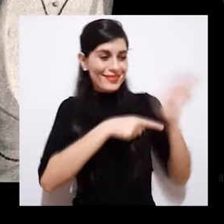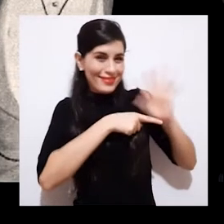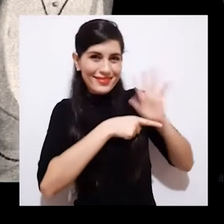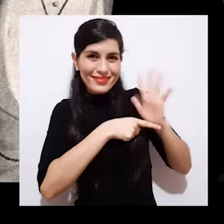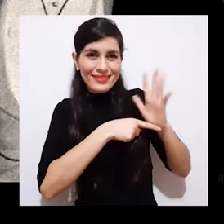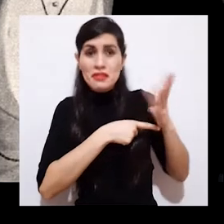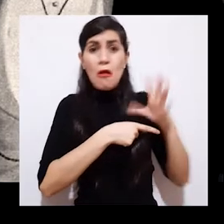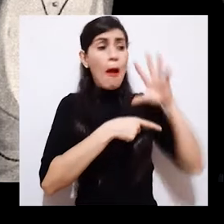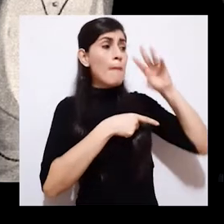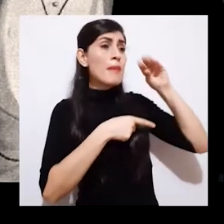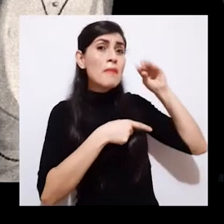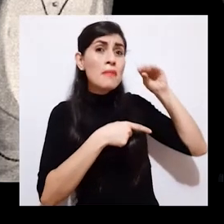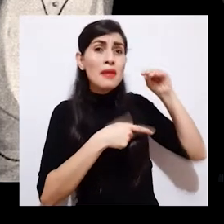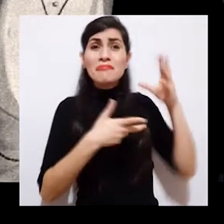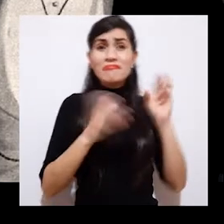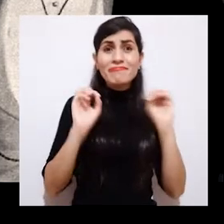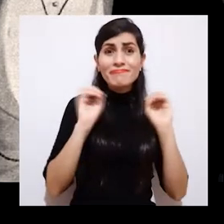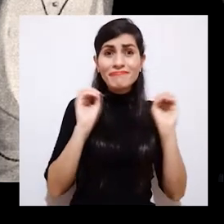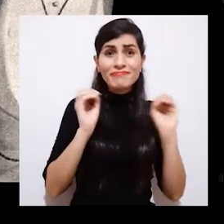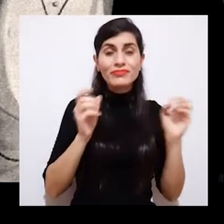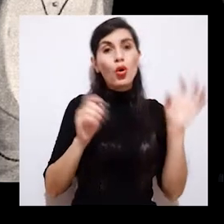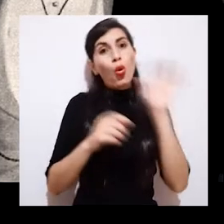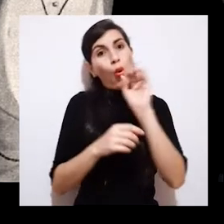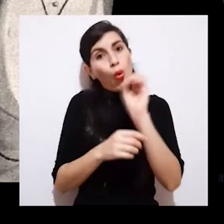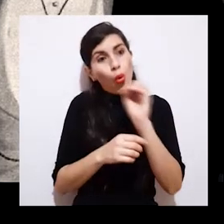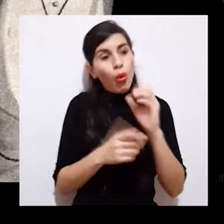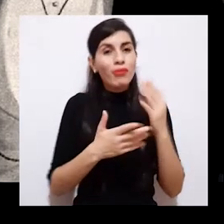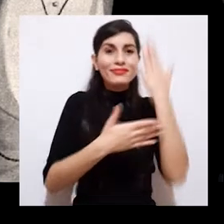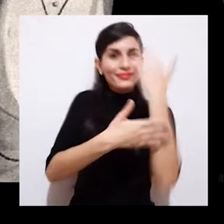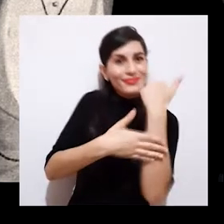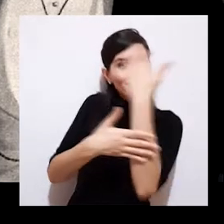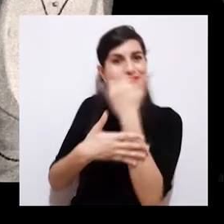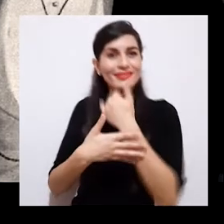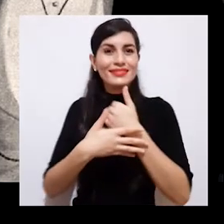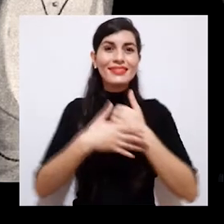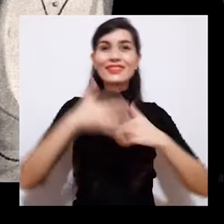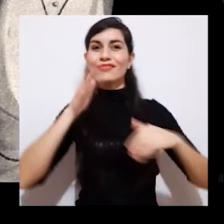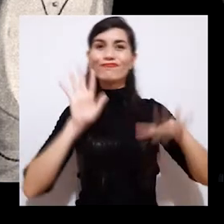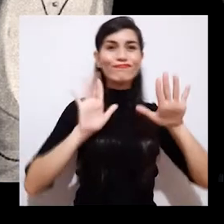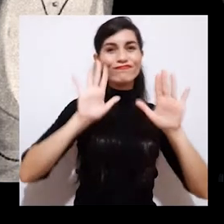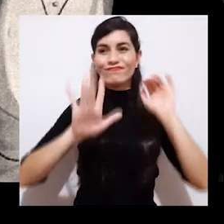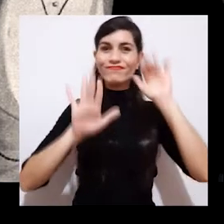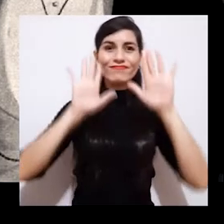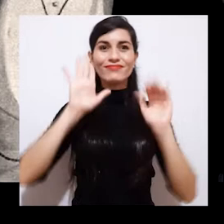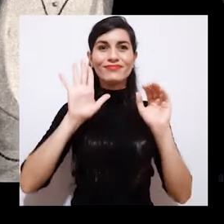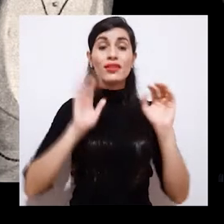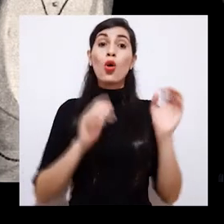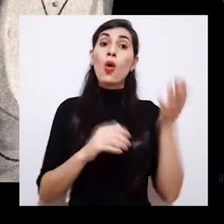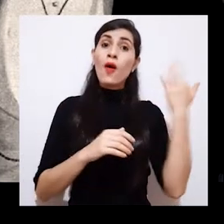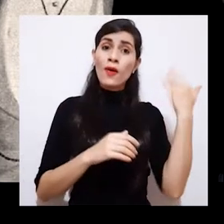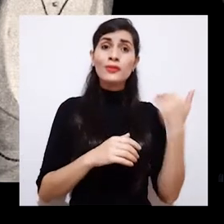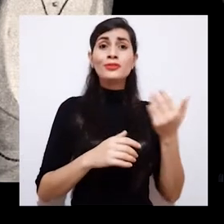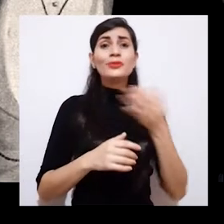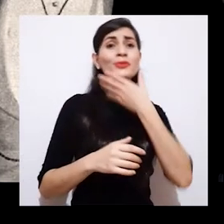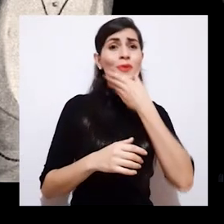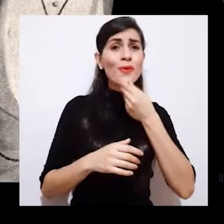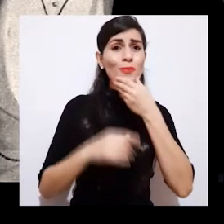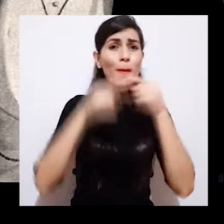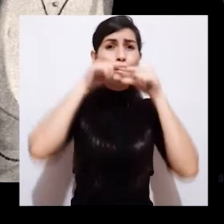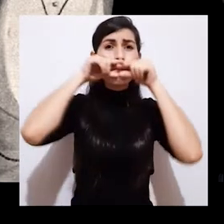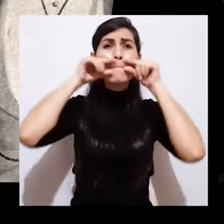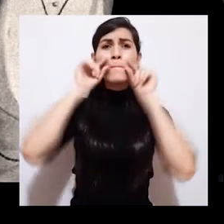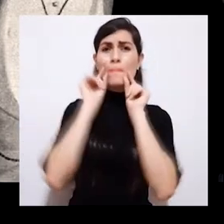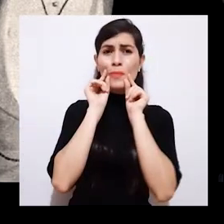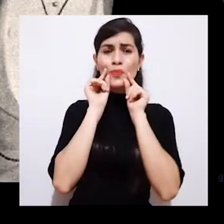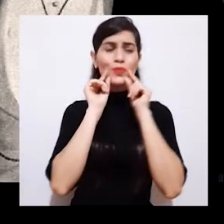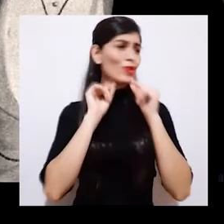por lo cual la caracterización jugaba un papel súper importante. Uno de los grandes exponentes de esta época fue Charles Chaplin, el